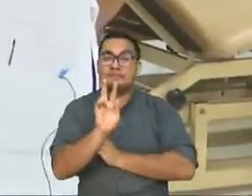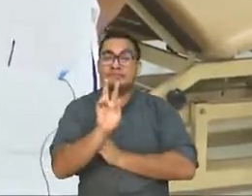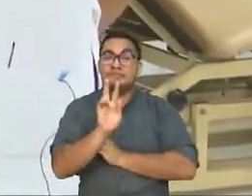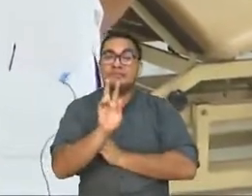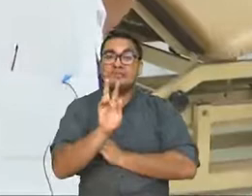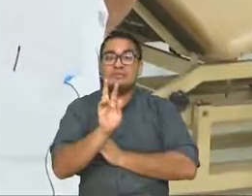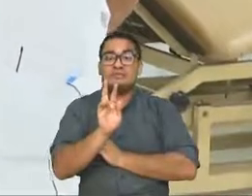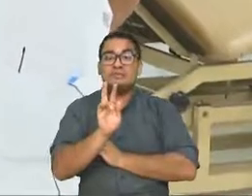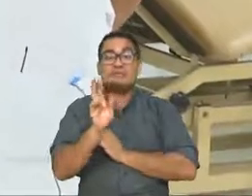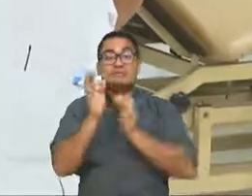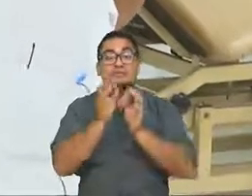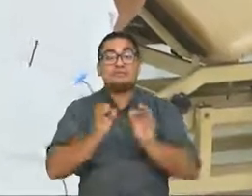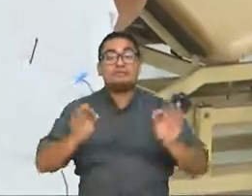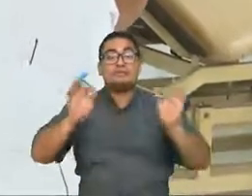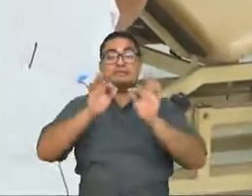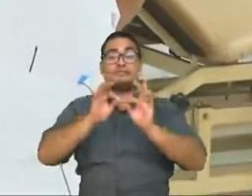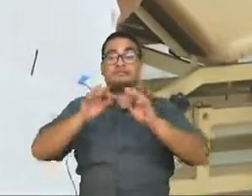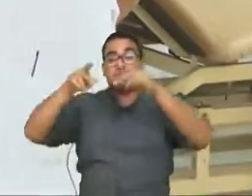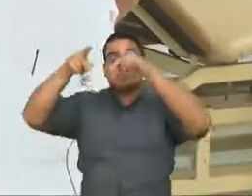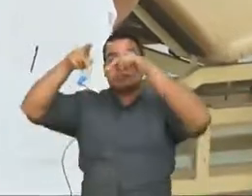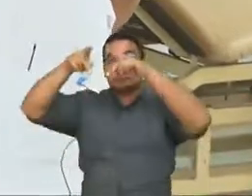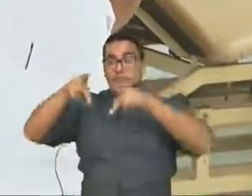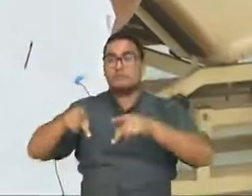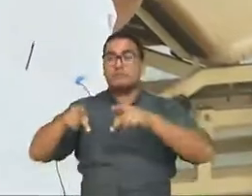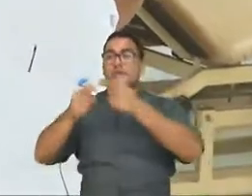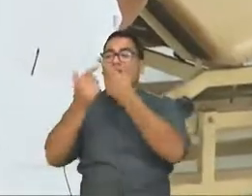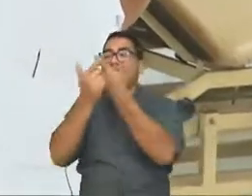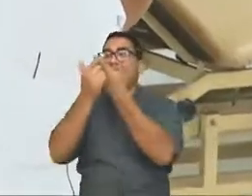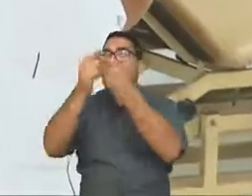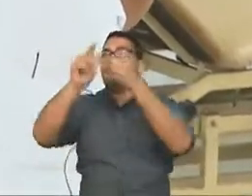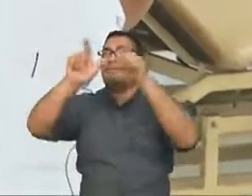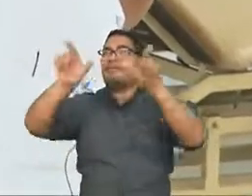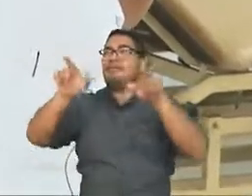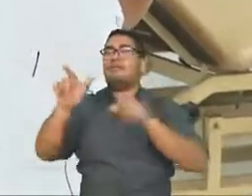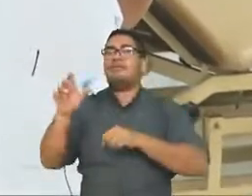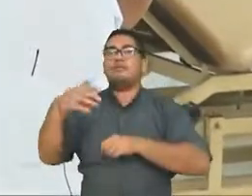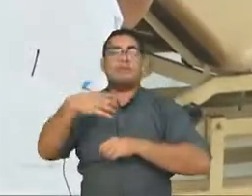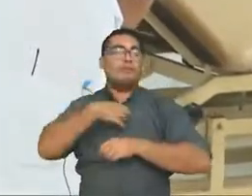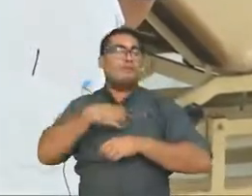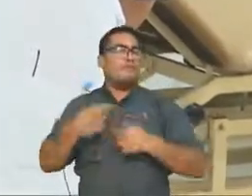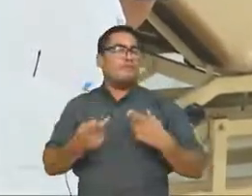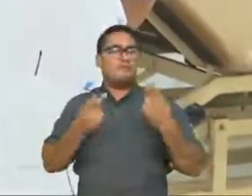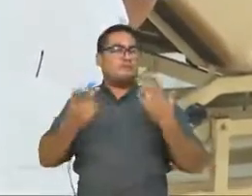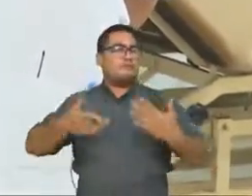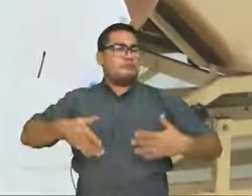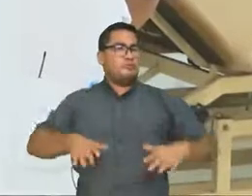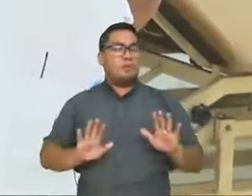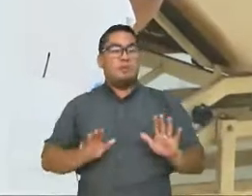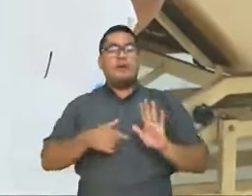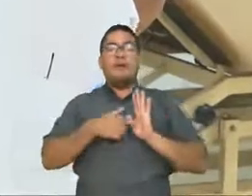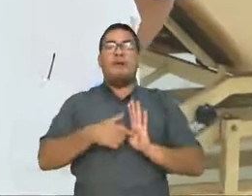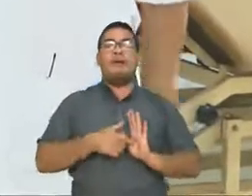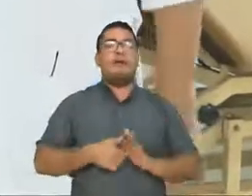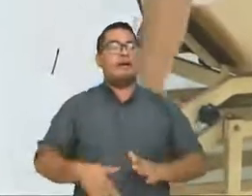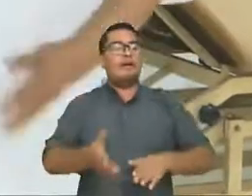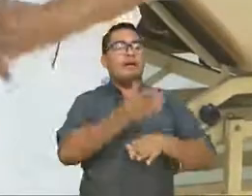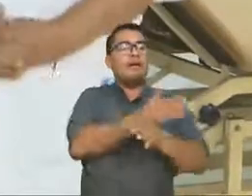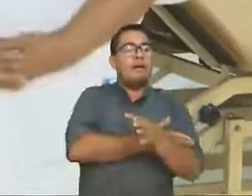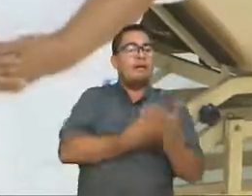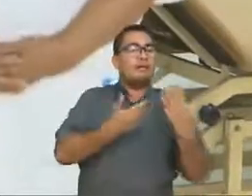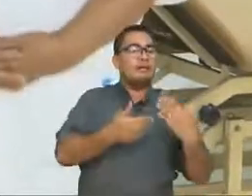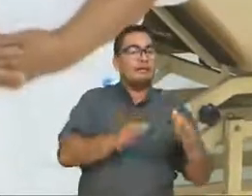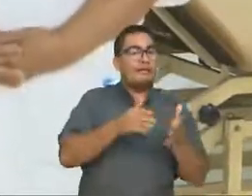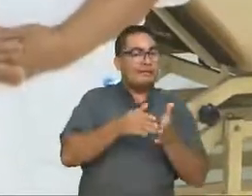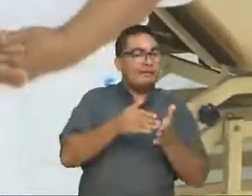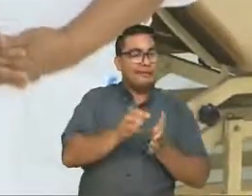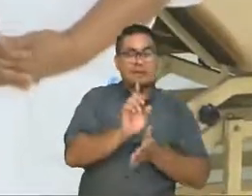repitiendo, es la independencia del paciente. O sea, que él vuelva a ser, no a hacer lo que hacía tal vez con la